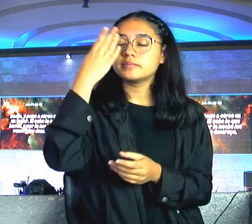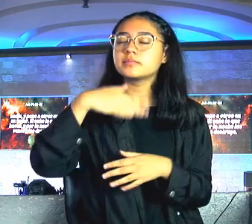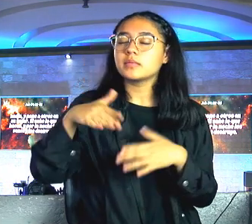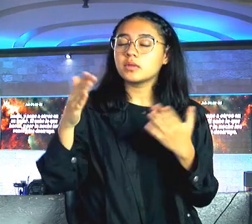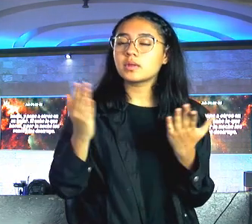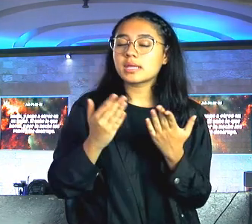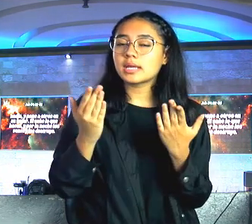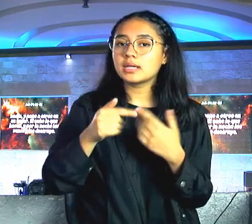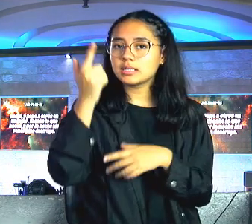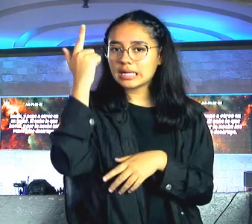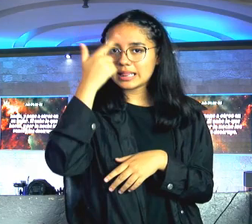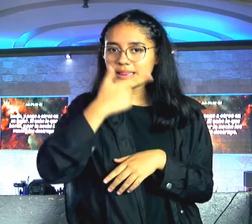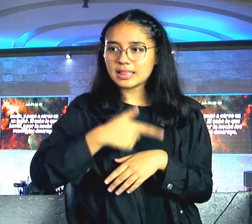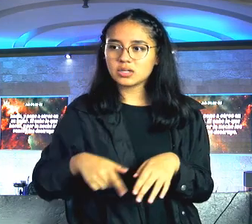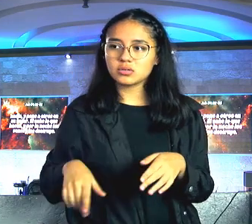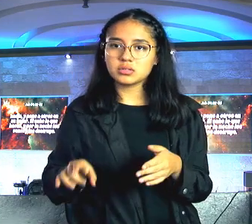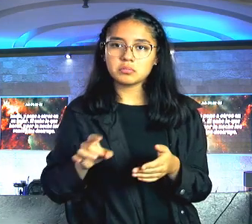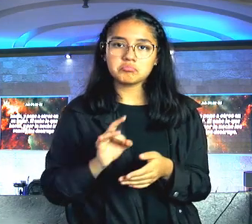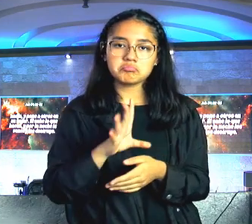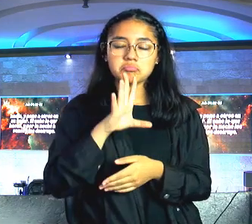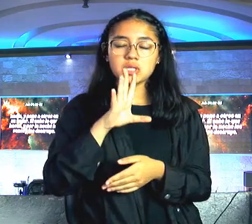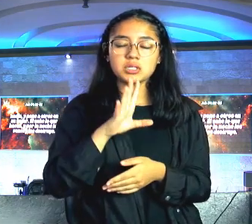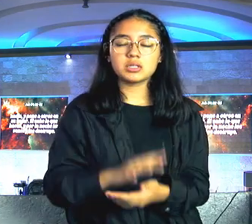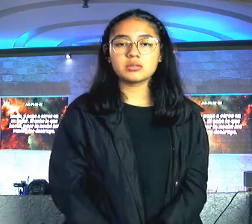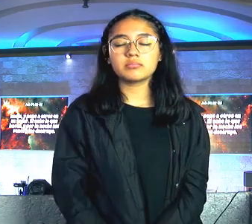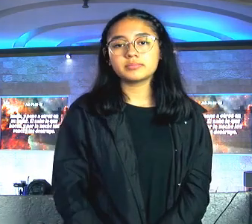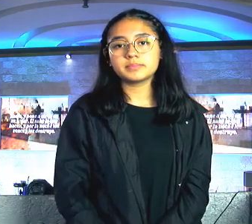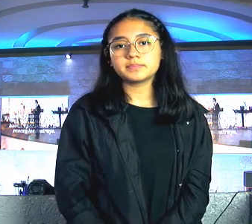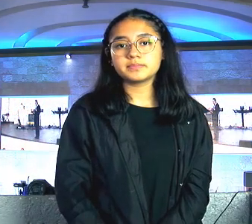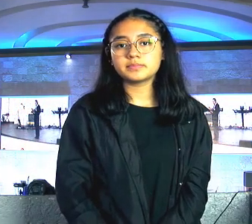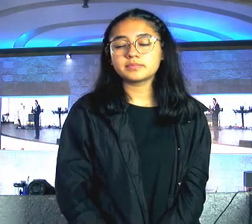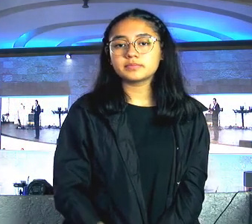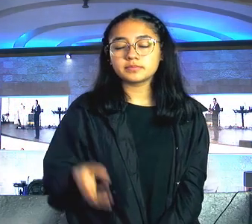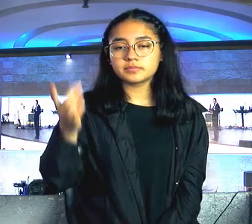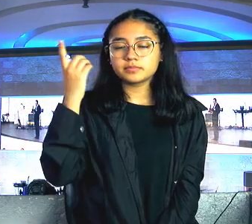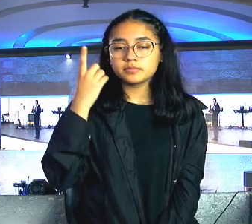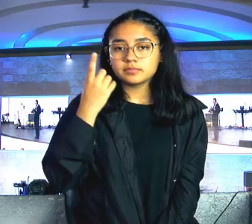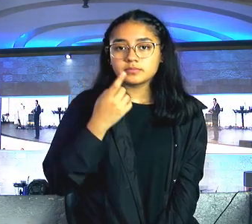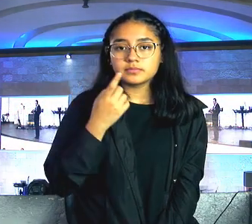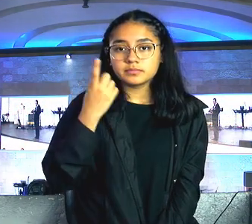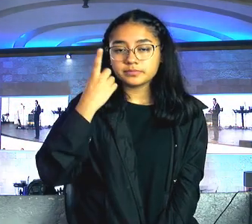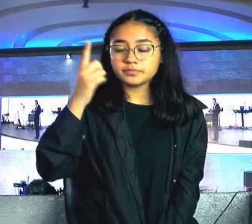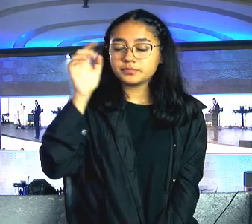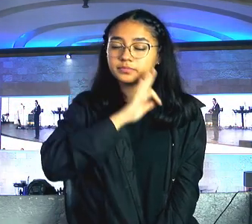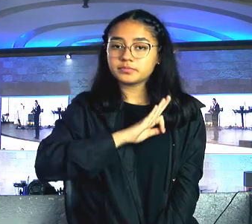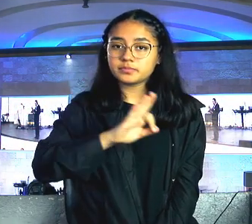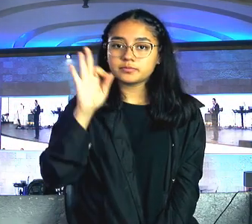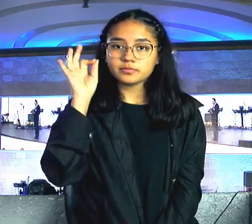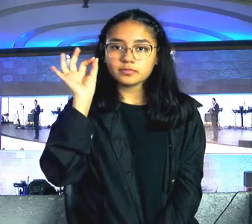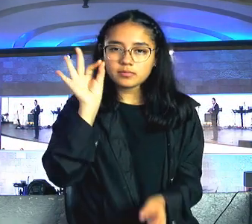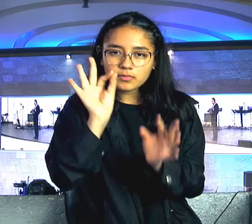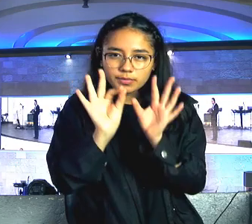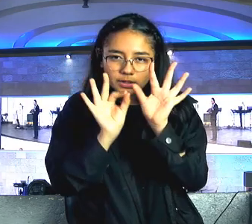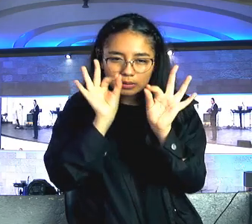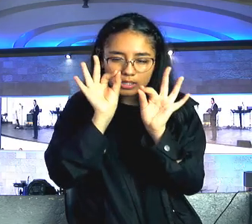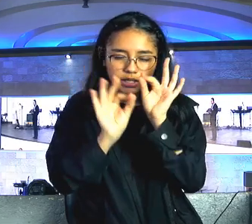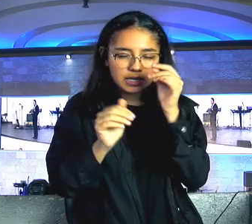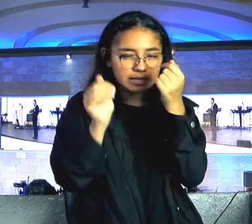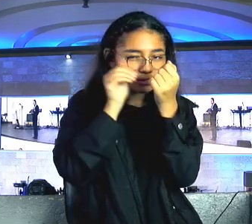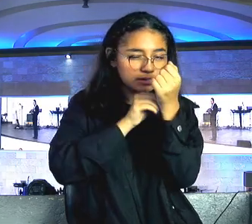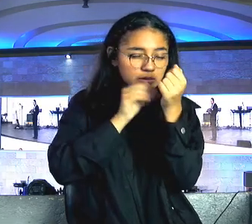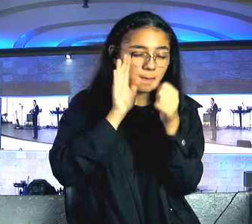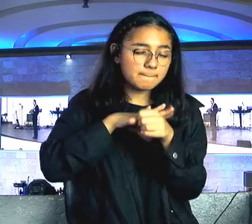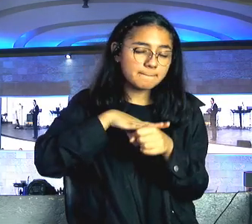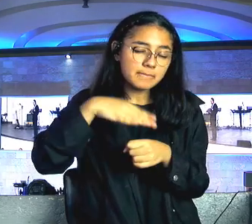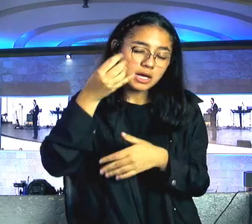y los destruye. Así que Dios es omnisciente y Él puede descubrir el secreto más profundo.